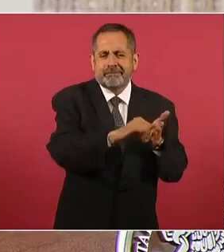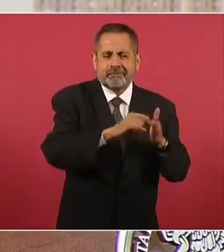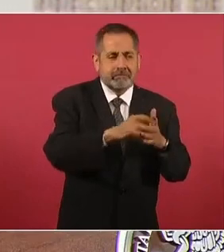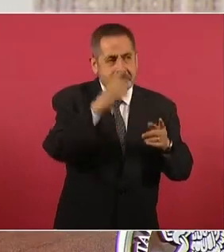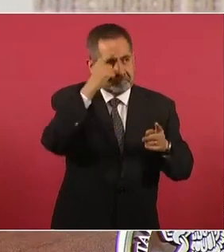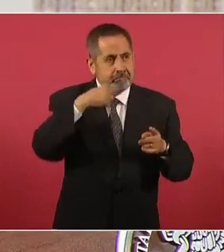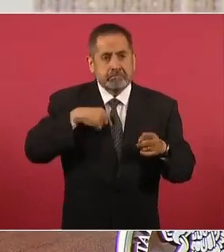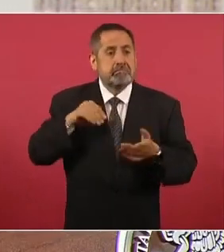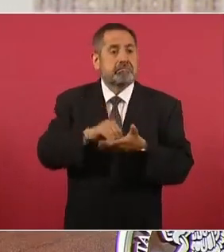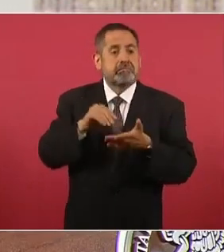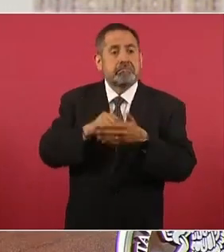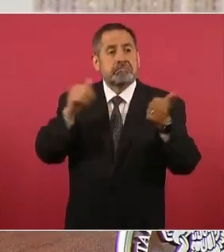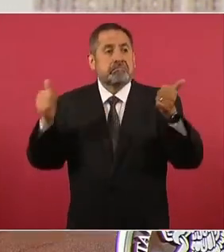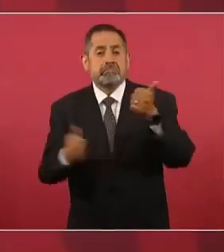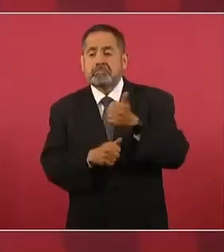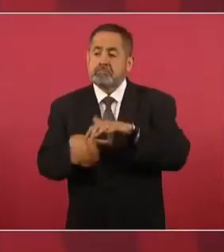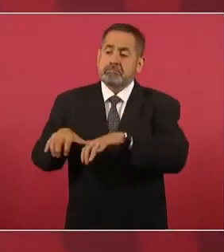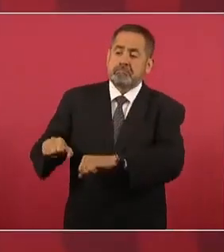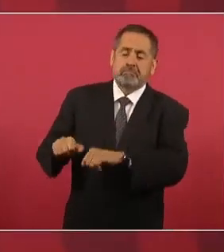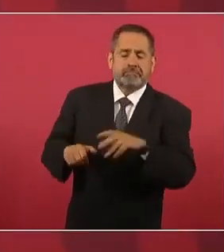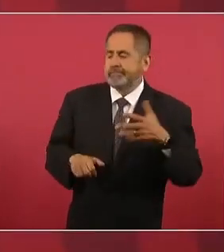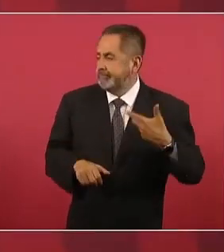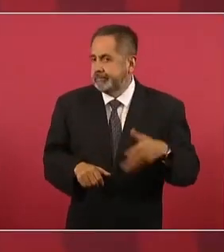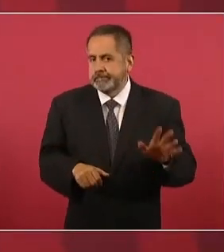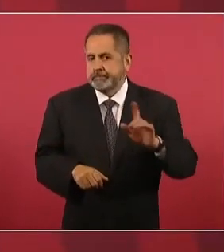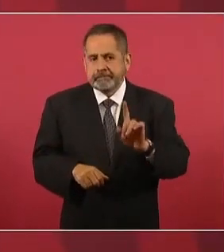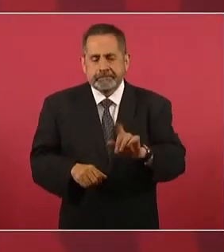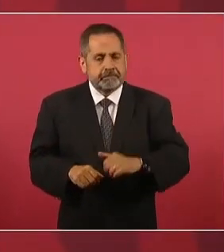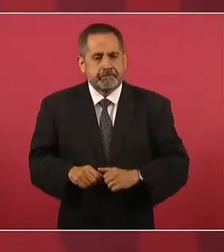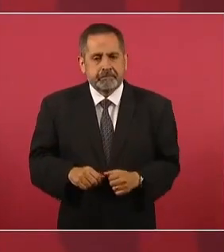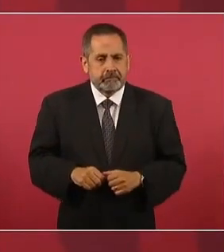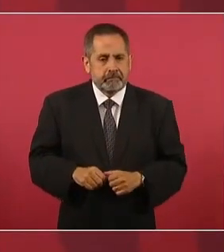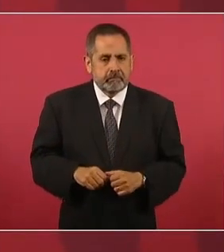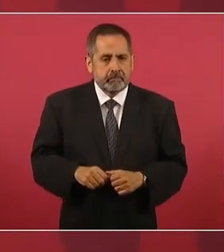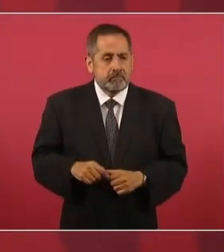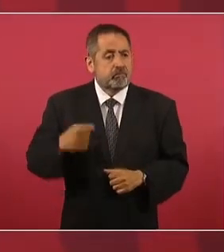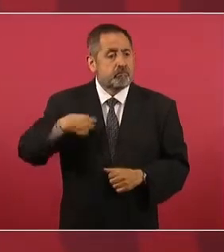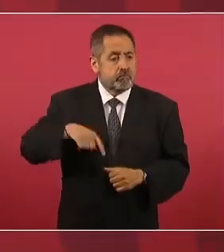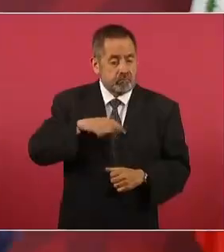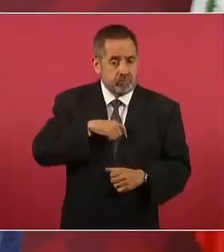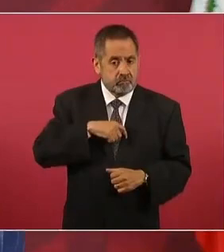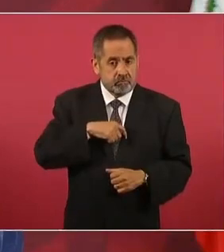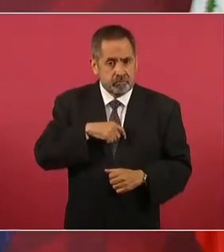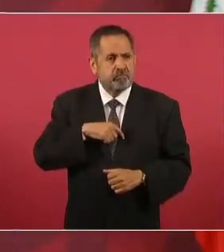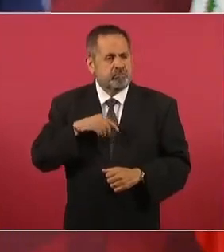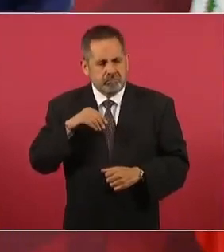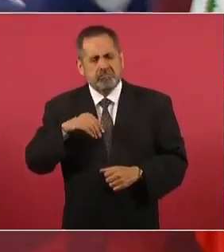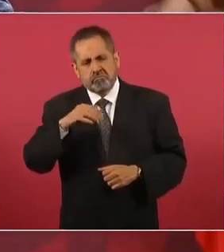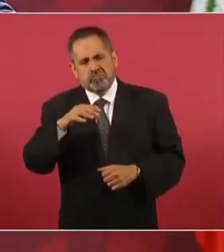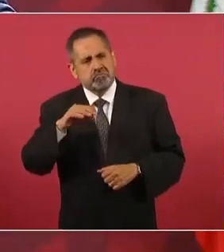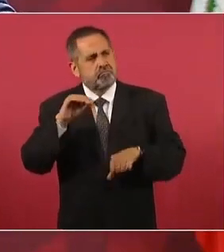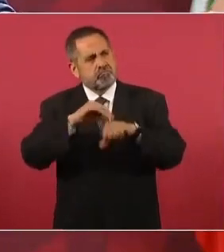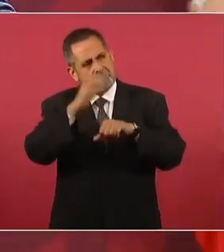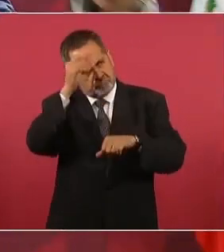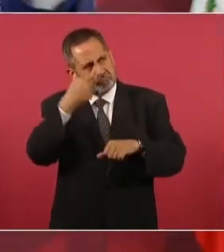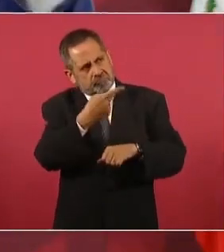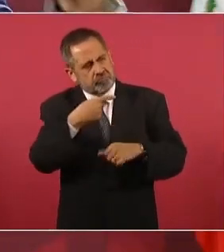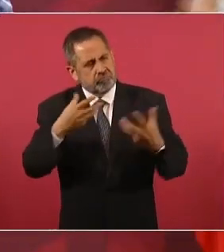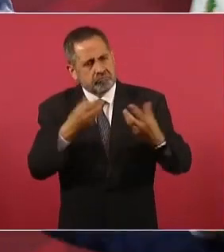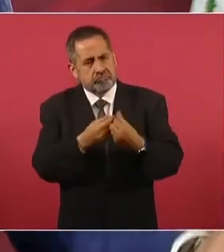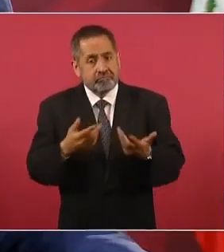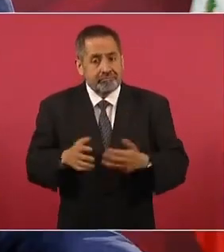colonia, pero eso no significa que no podemos ponernos de acuerdo. Además,